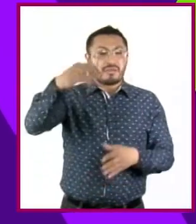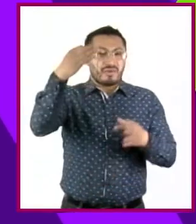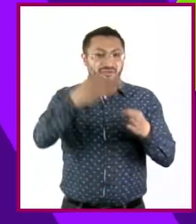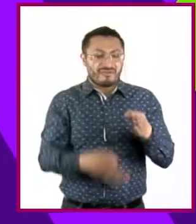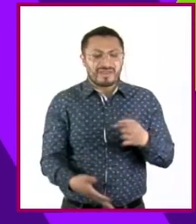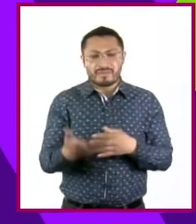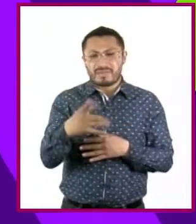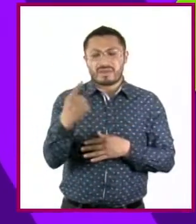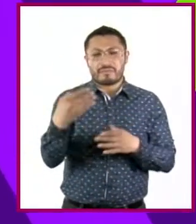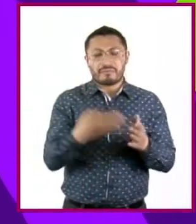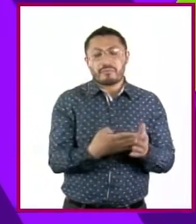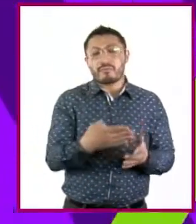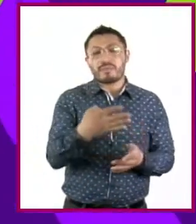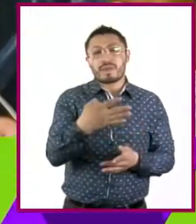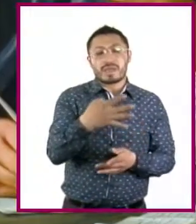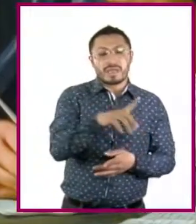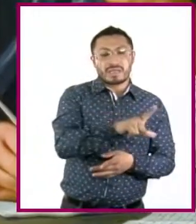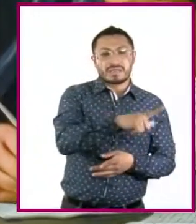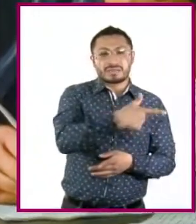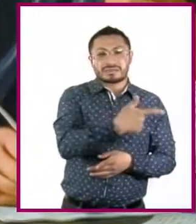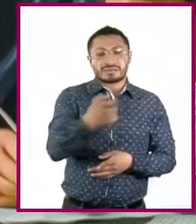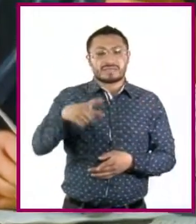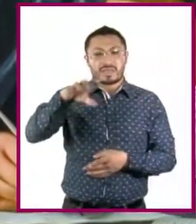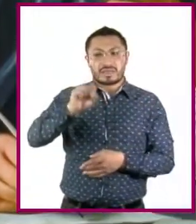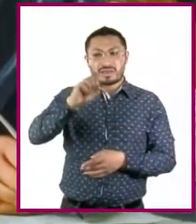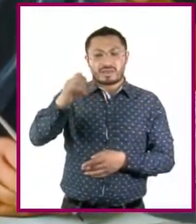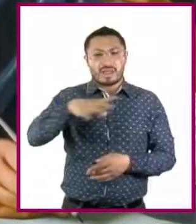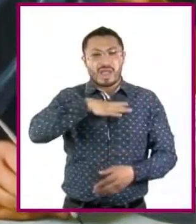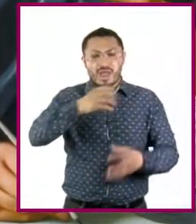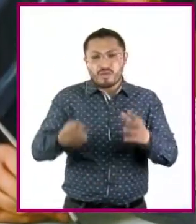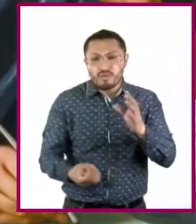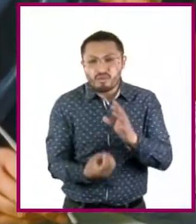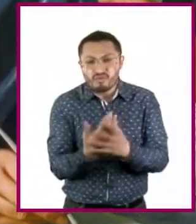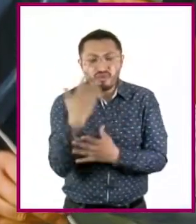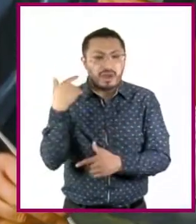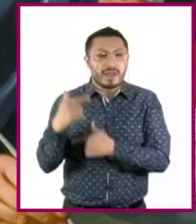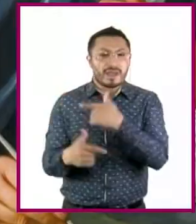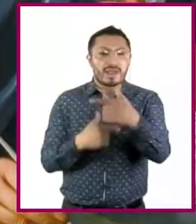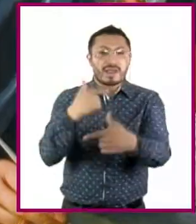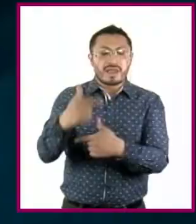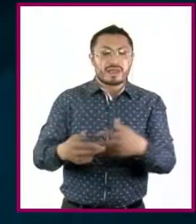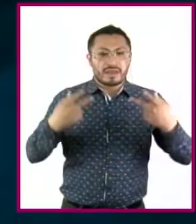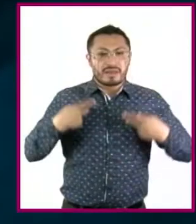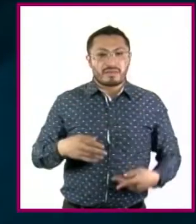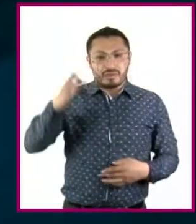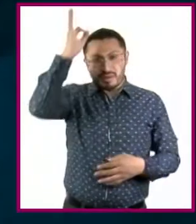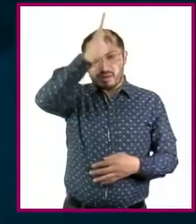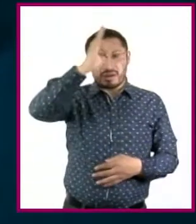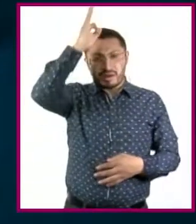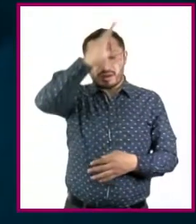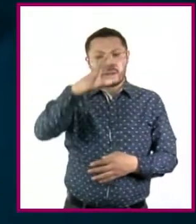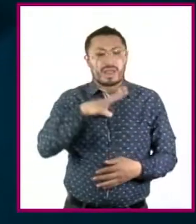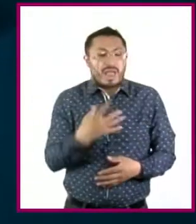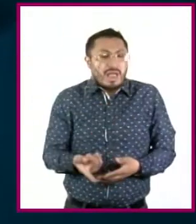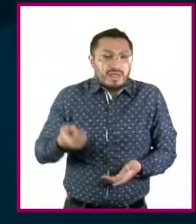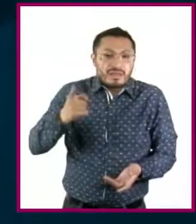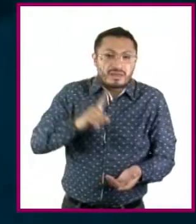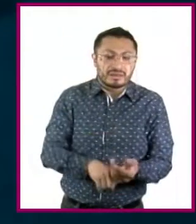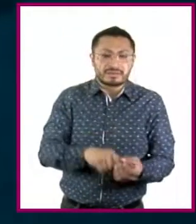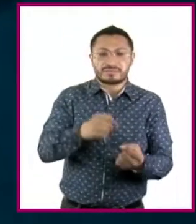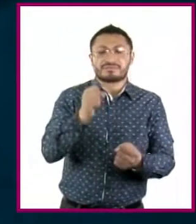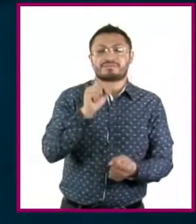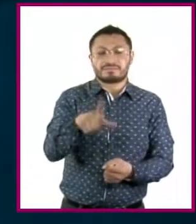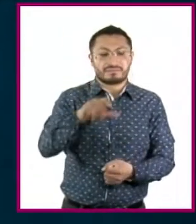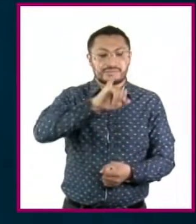de 1760, surgió una nueva generación de filósofos, entre los cuales